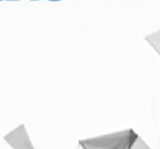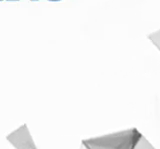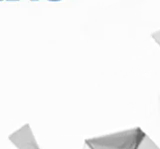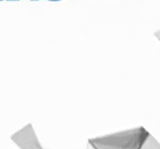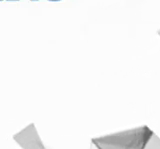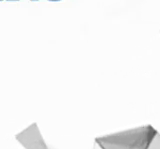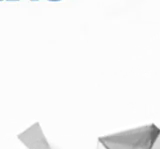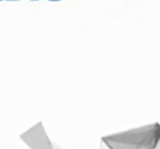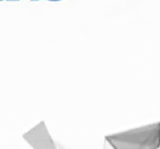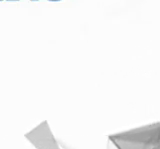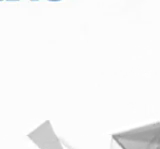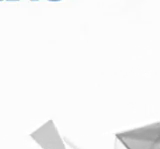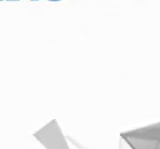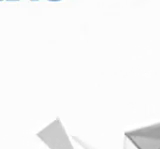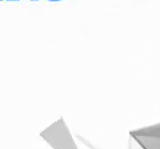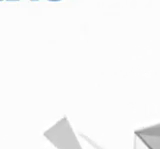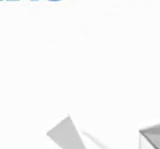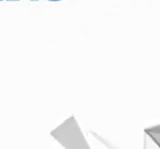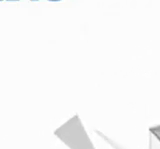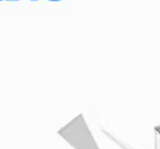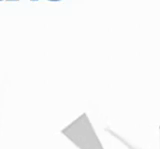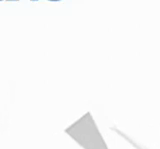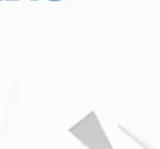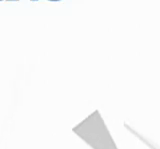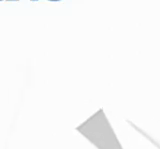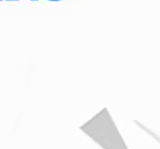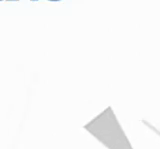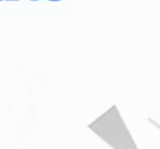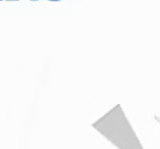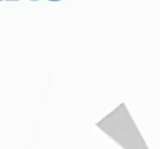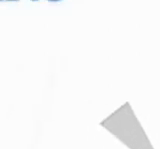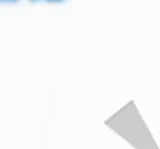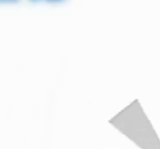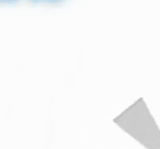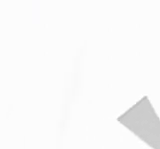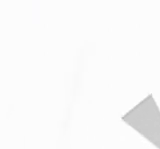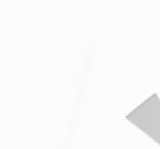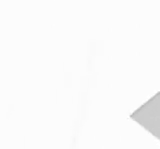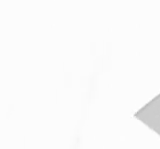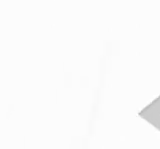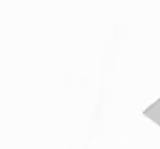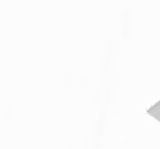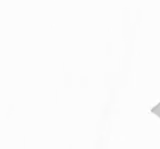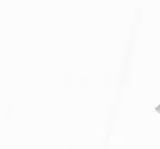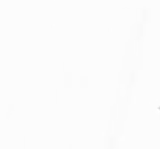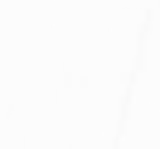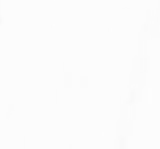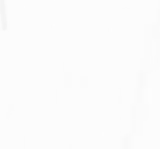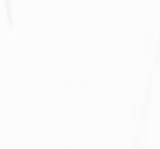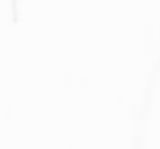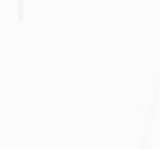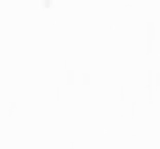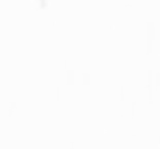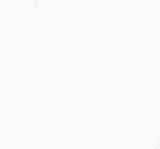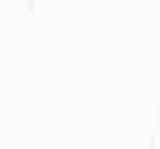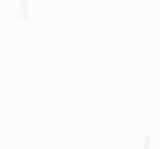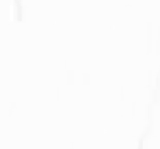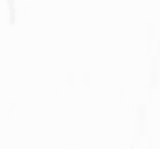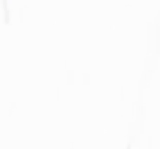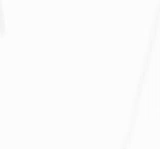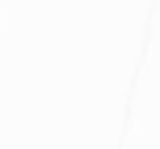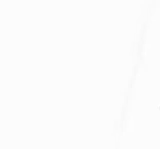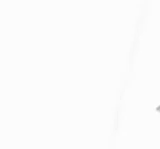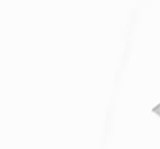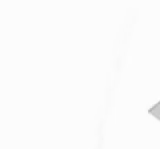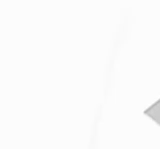El siguiente programa es clasificación I, informativo, apto para todo público.